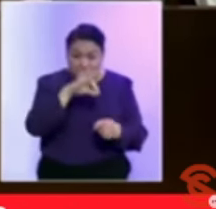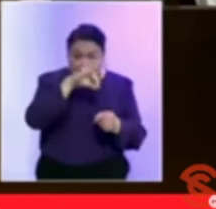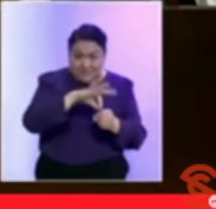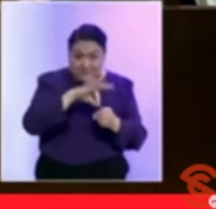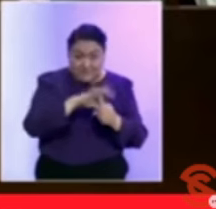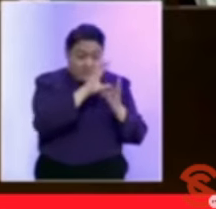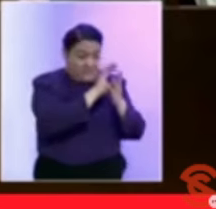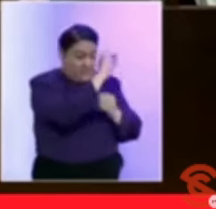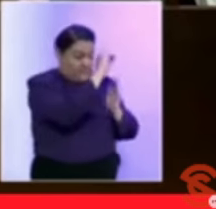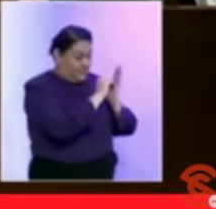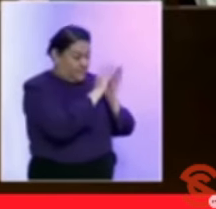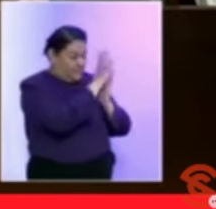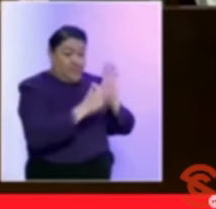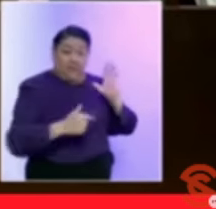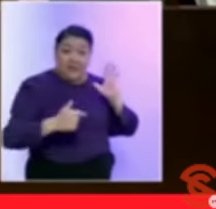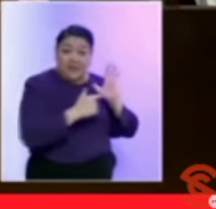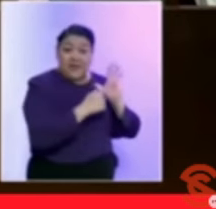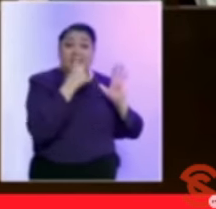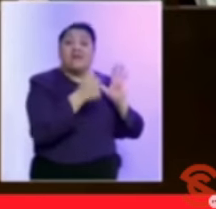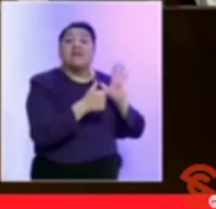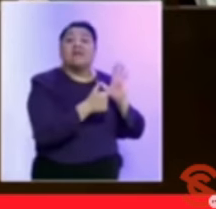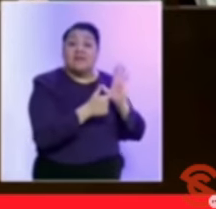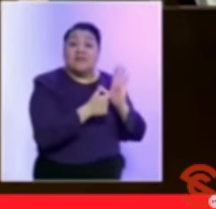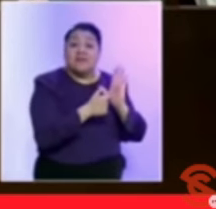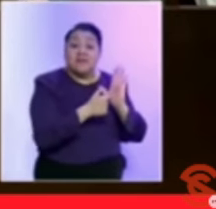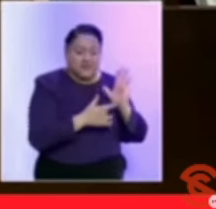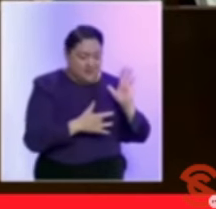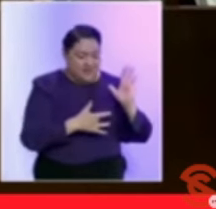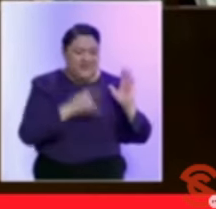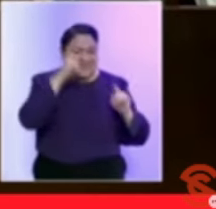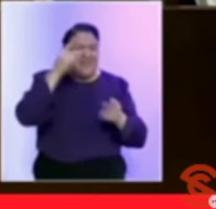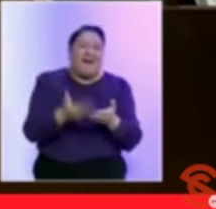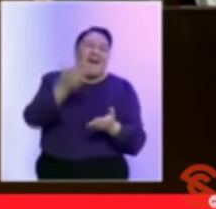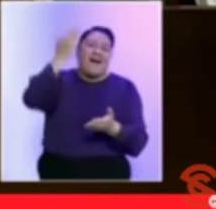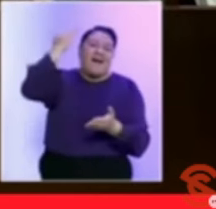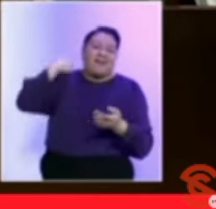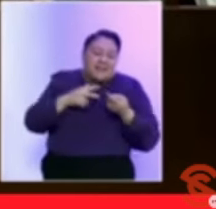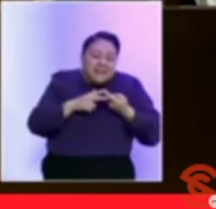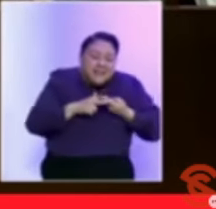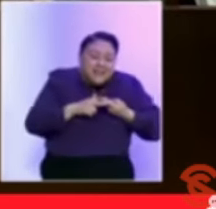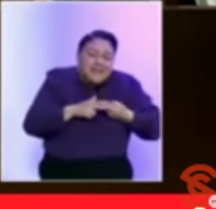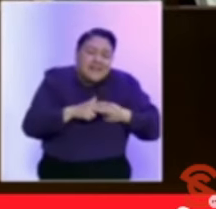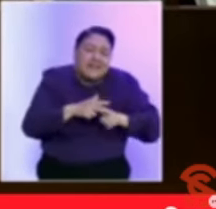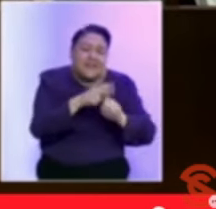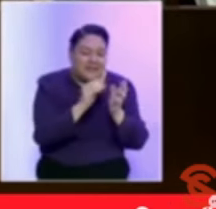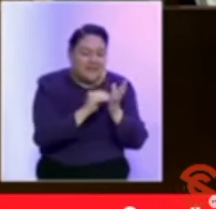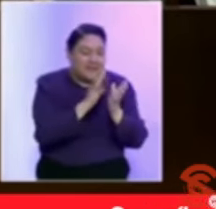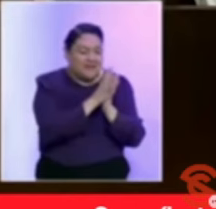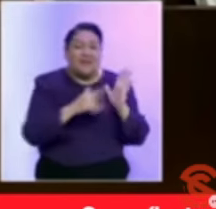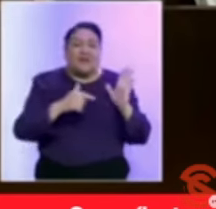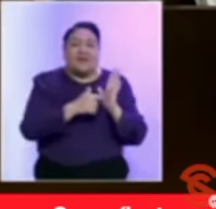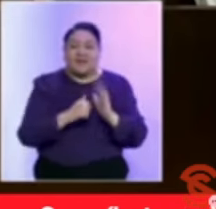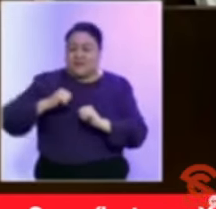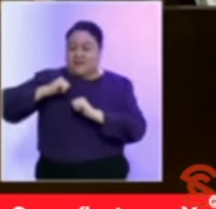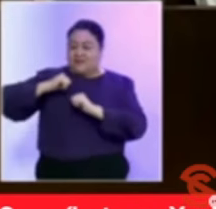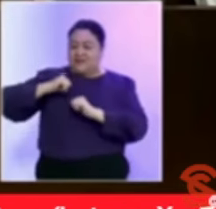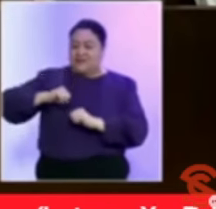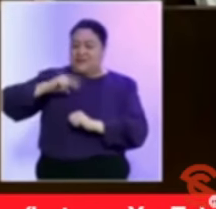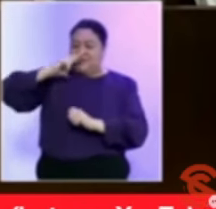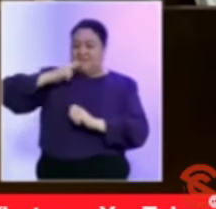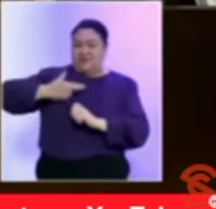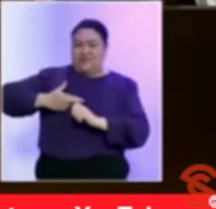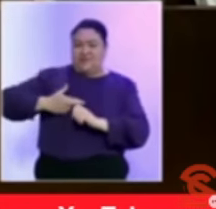constitución desde los sentimientos de la nación que la soberanía reside esencial y